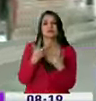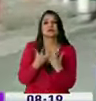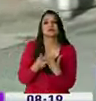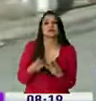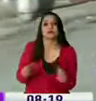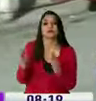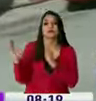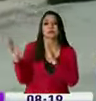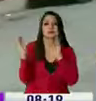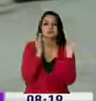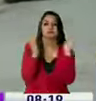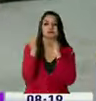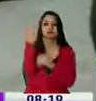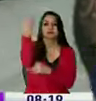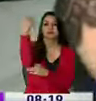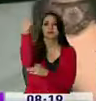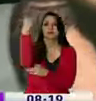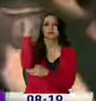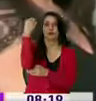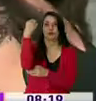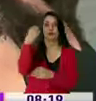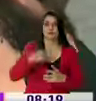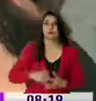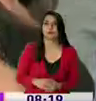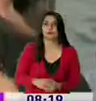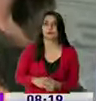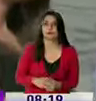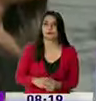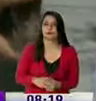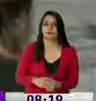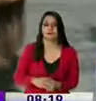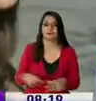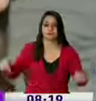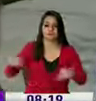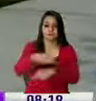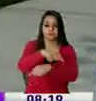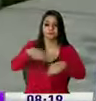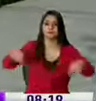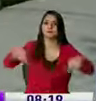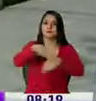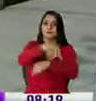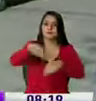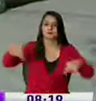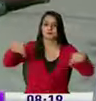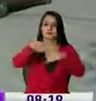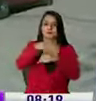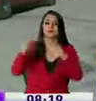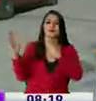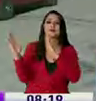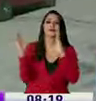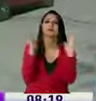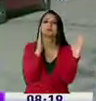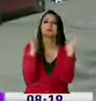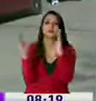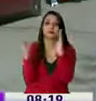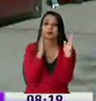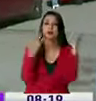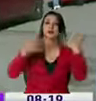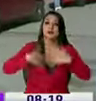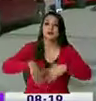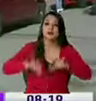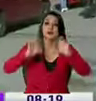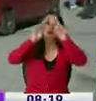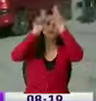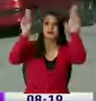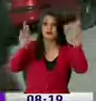temporal con los semáforos, ubicándolos haciendo un cruce a nivel, el cual era temporal. El momento en que ya está rehabilitado el